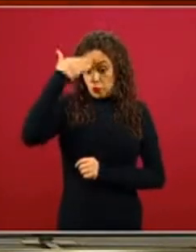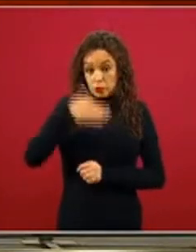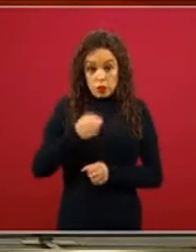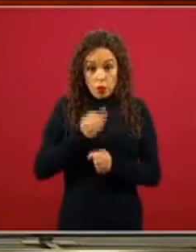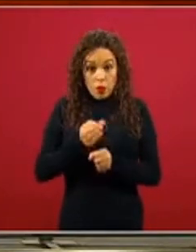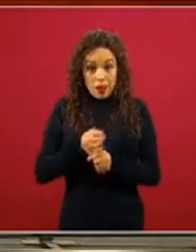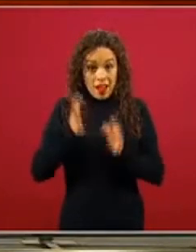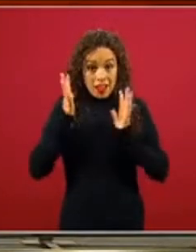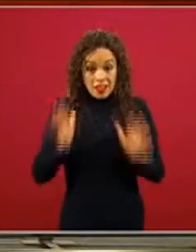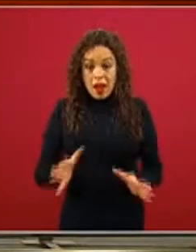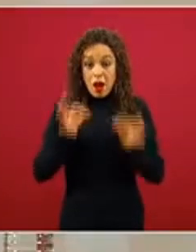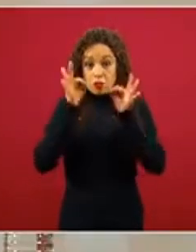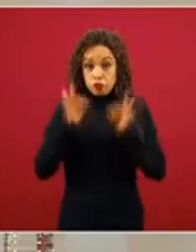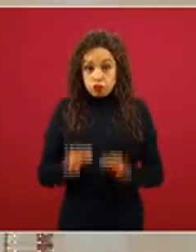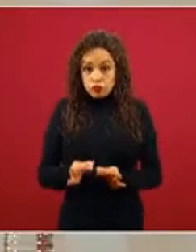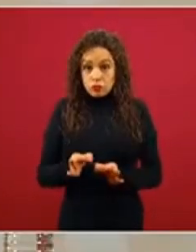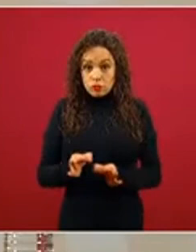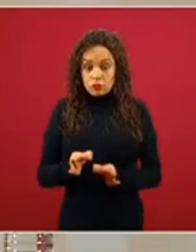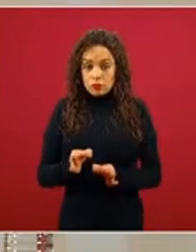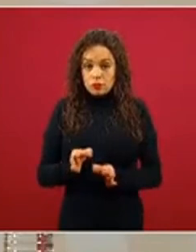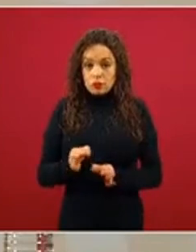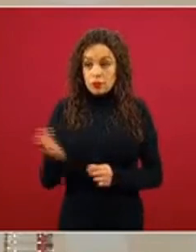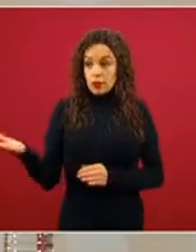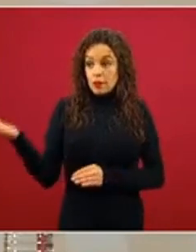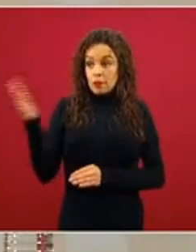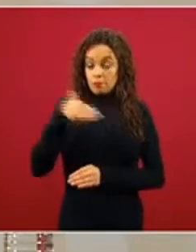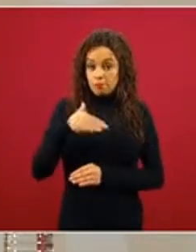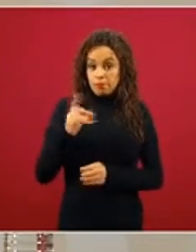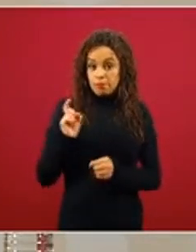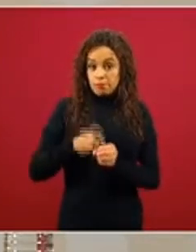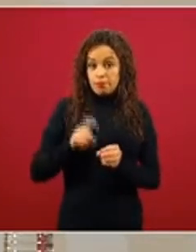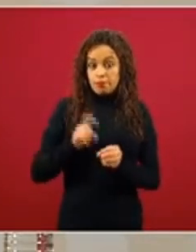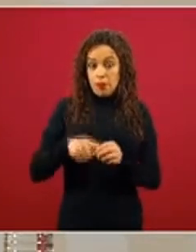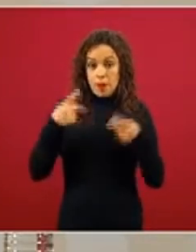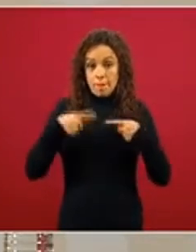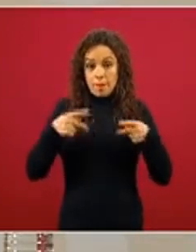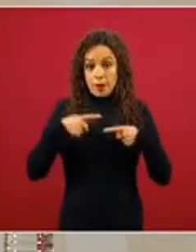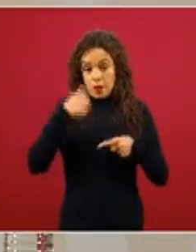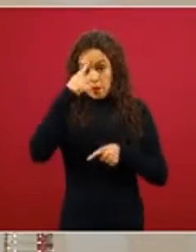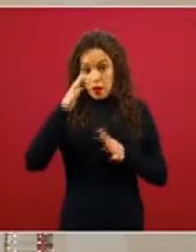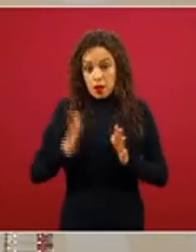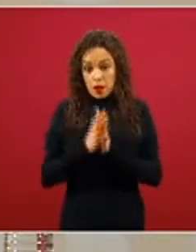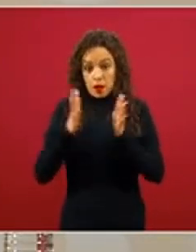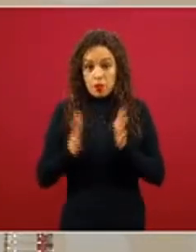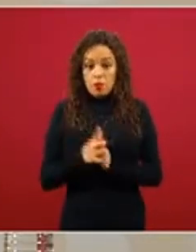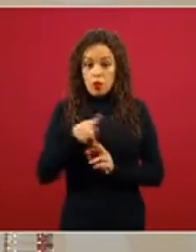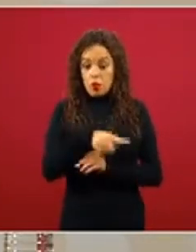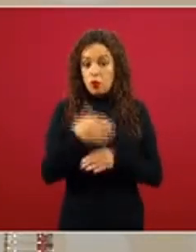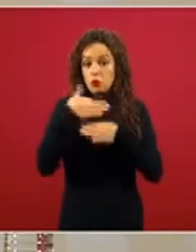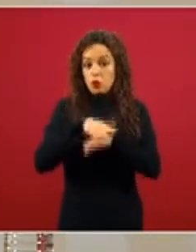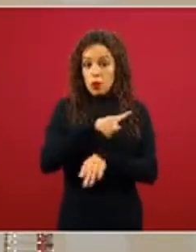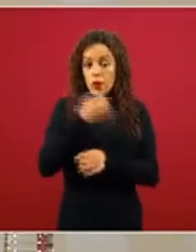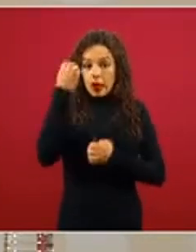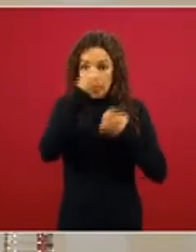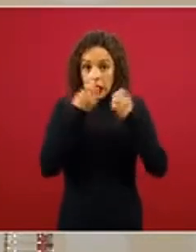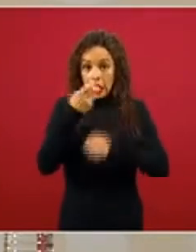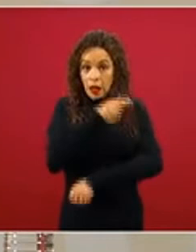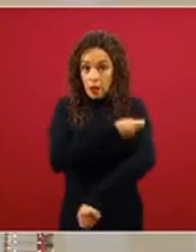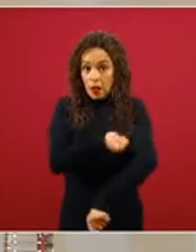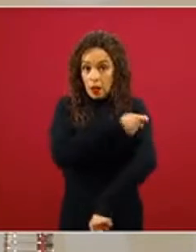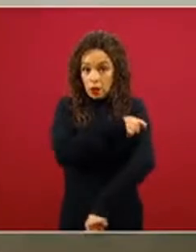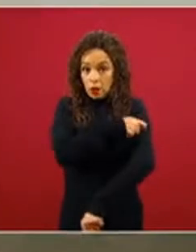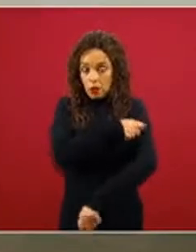formalmente esté reclutando personas candidatas a participar en estos estudios, pero en su momento, si esta fuera la fase